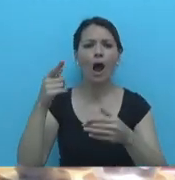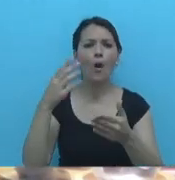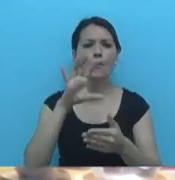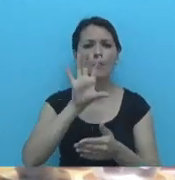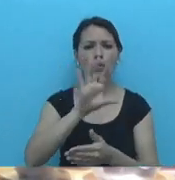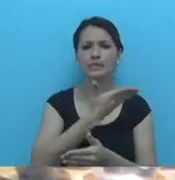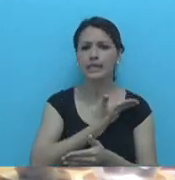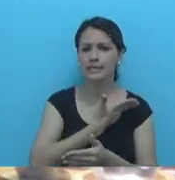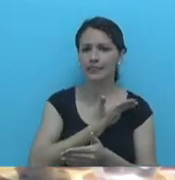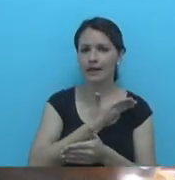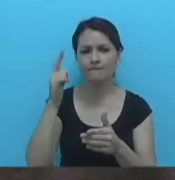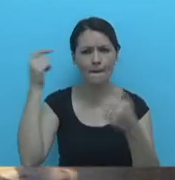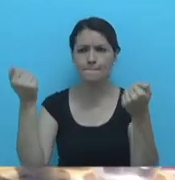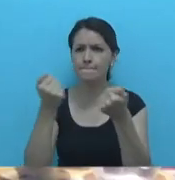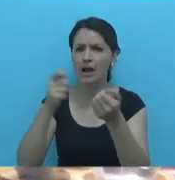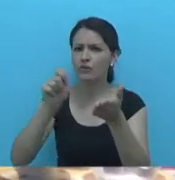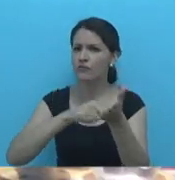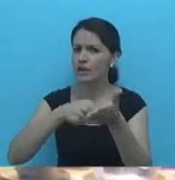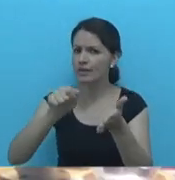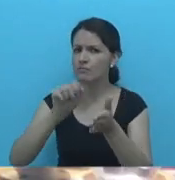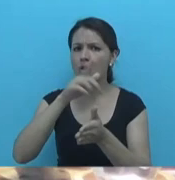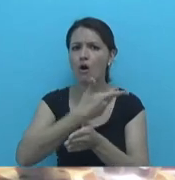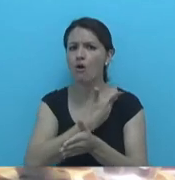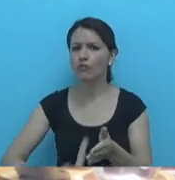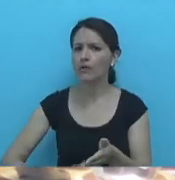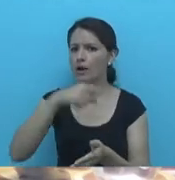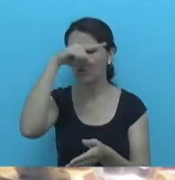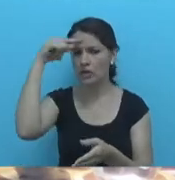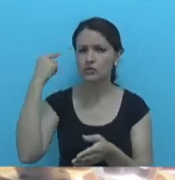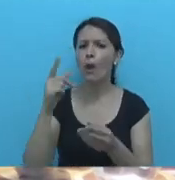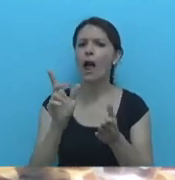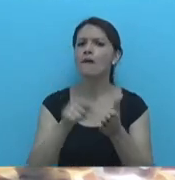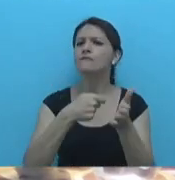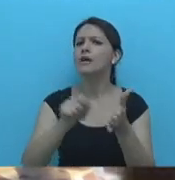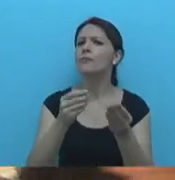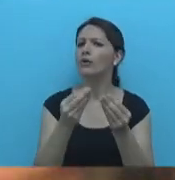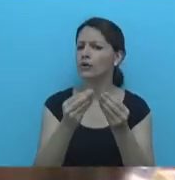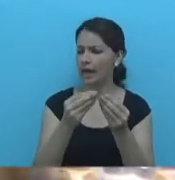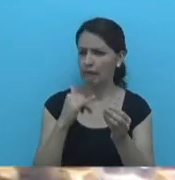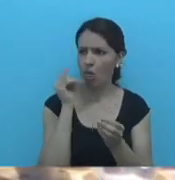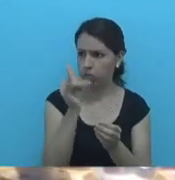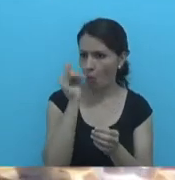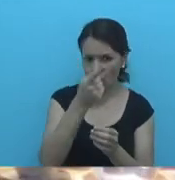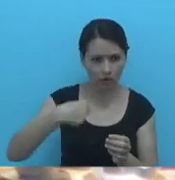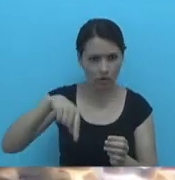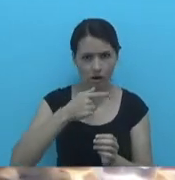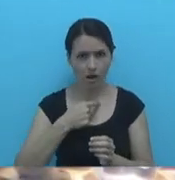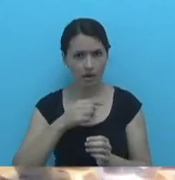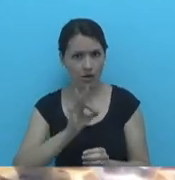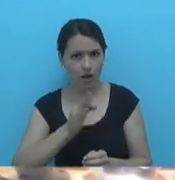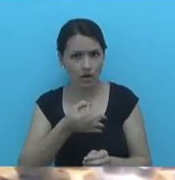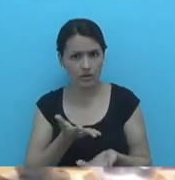Fe con el gobierno nacional en función de los tributos. Entonces, plantear el tratamiento sobre tabla de un proyecto de resolución, pidiendo la